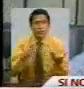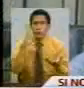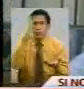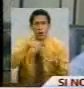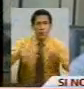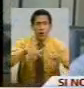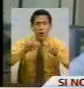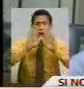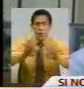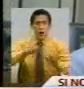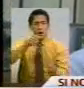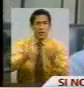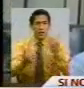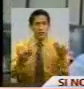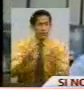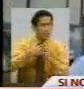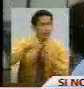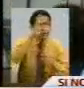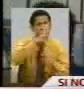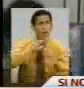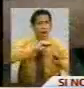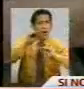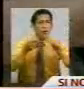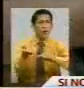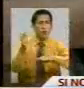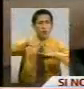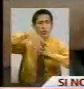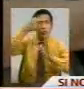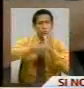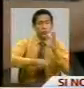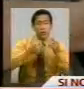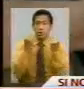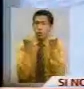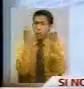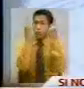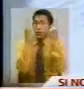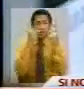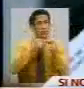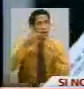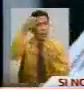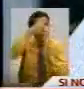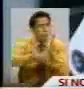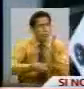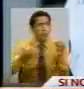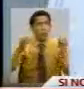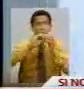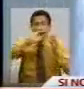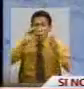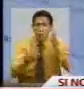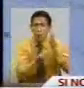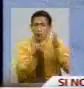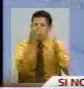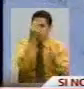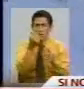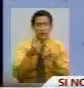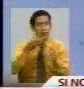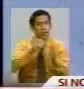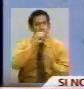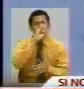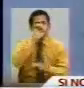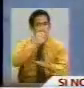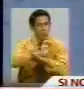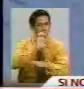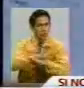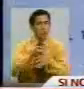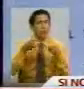¿Qué es la Comisión